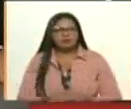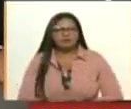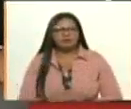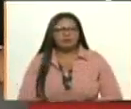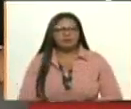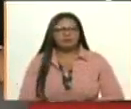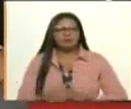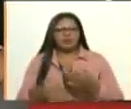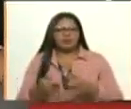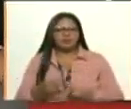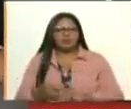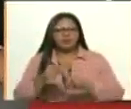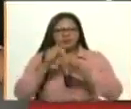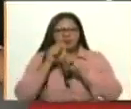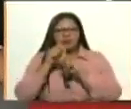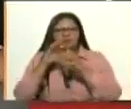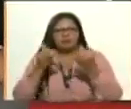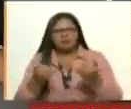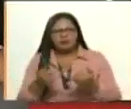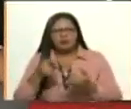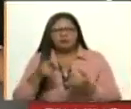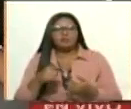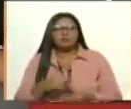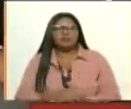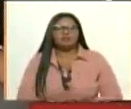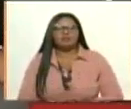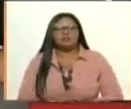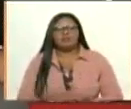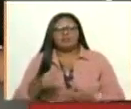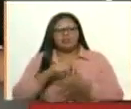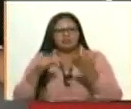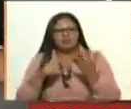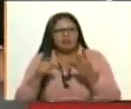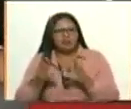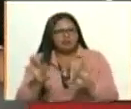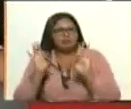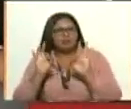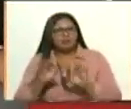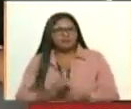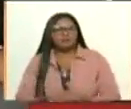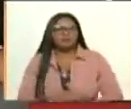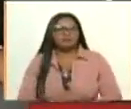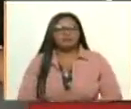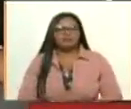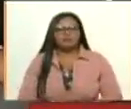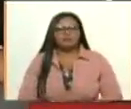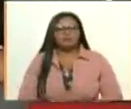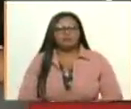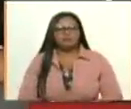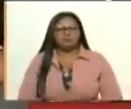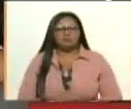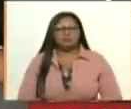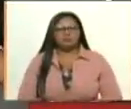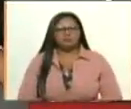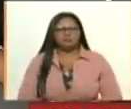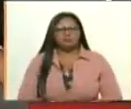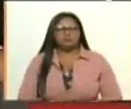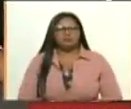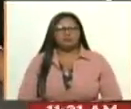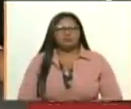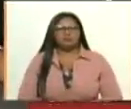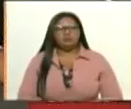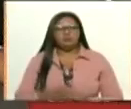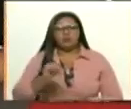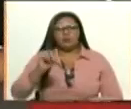Los seleccionados para estas 5 menciones especiales fueron los siguientes: